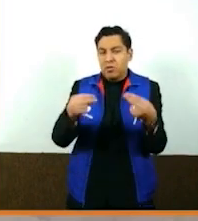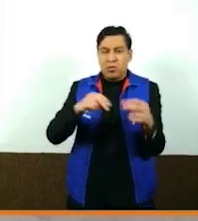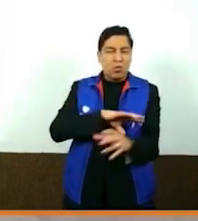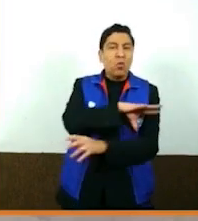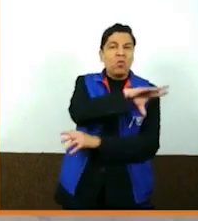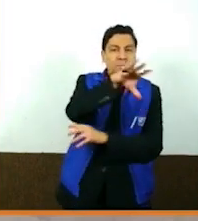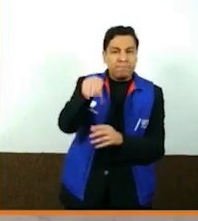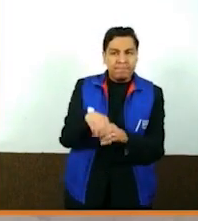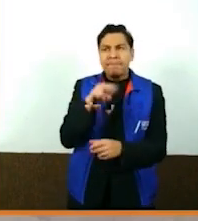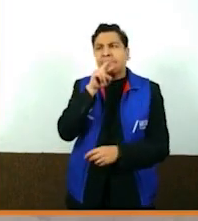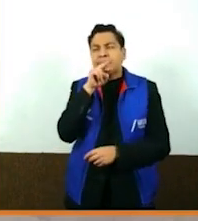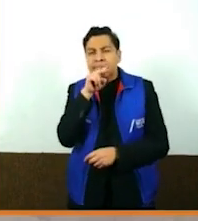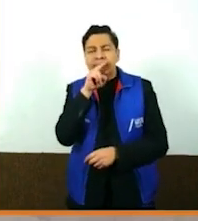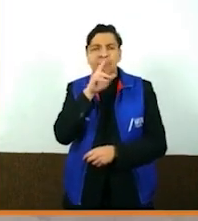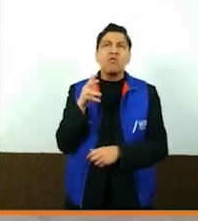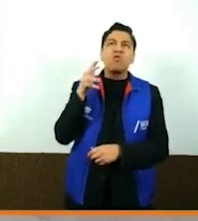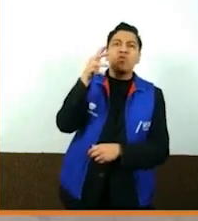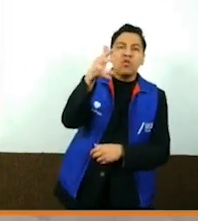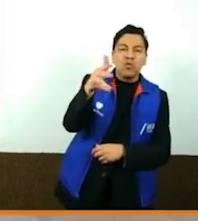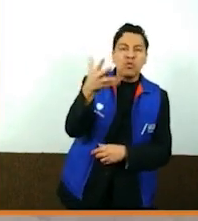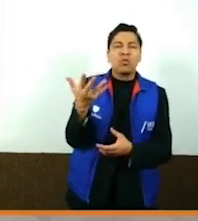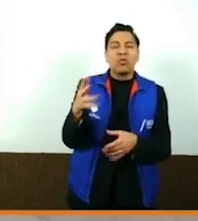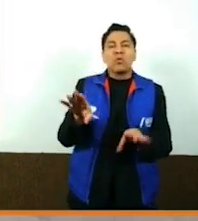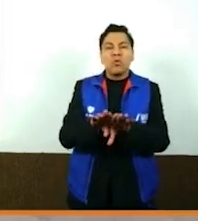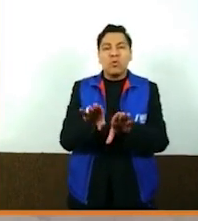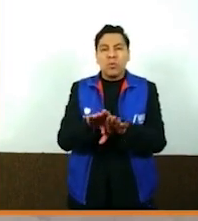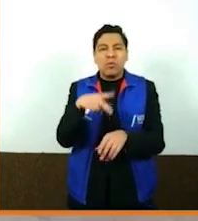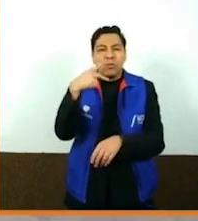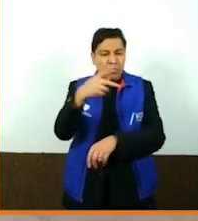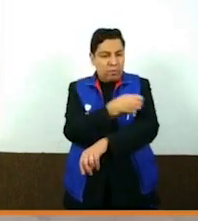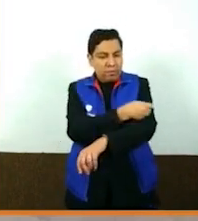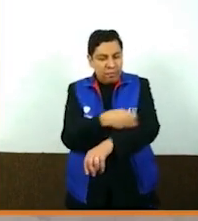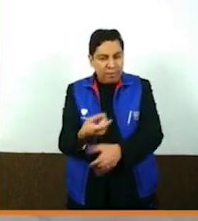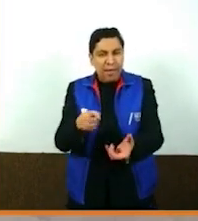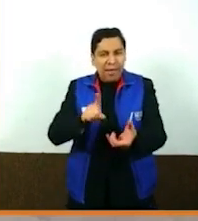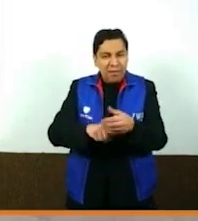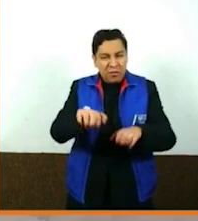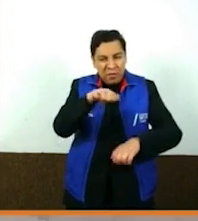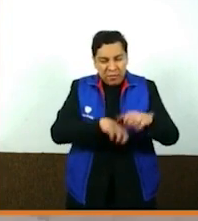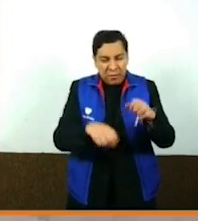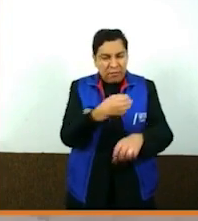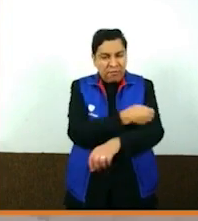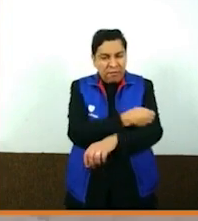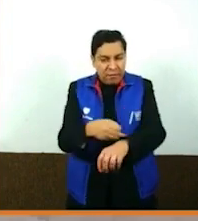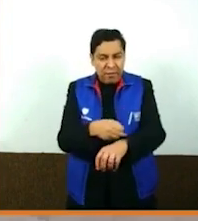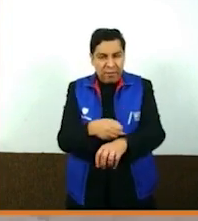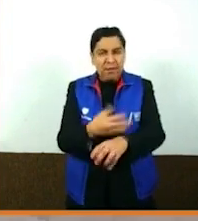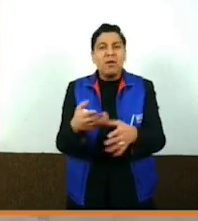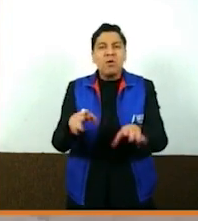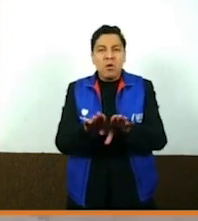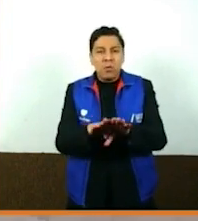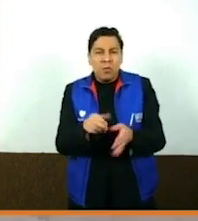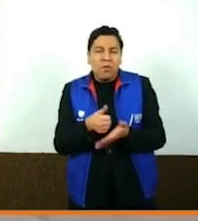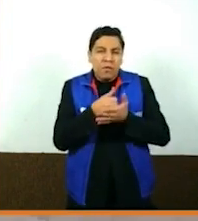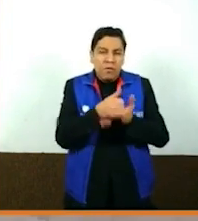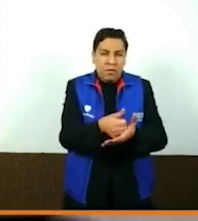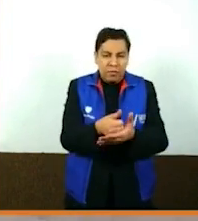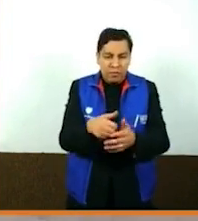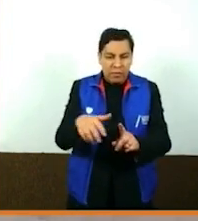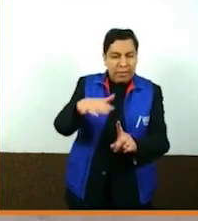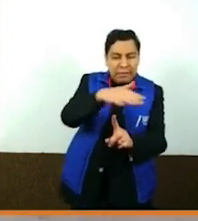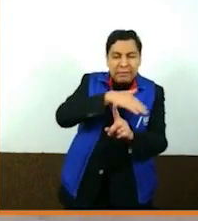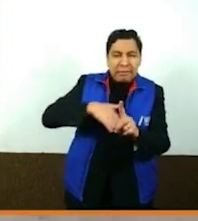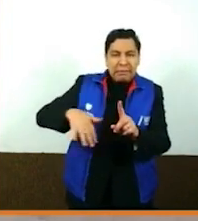Significa preocuparse por el bienestar de nuestros empleados y de sus familias, promoviendo un entorno laboral seguro y equitativo.